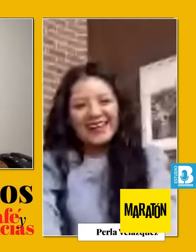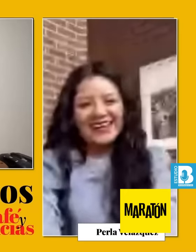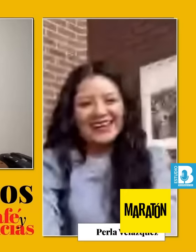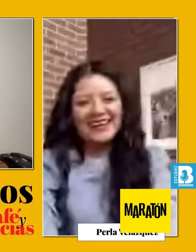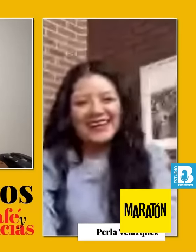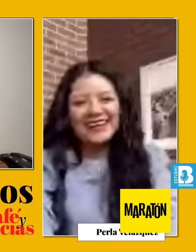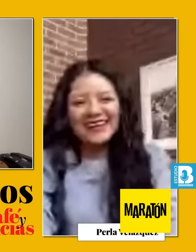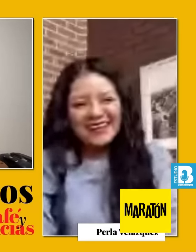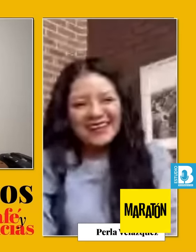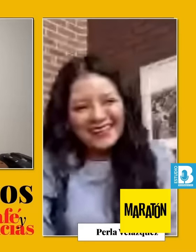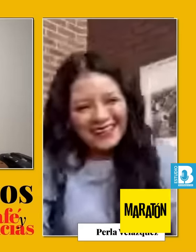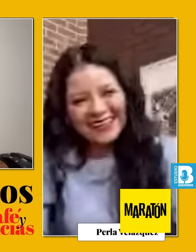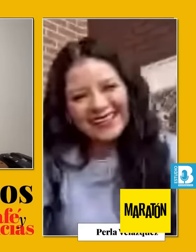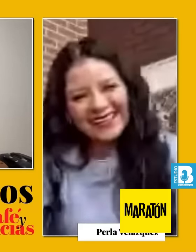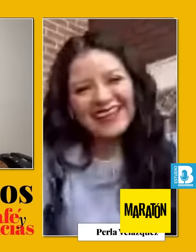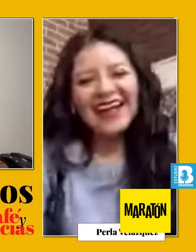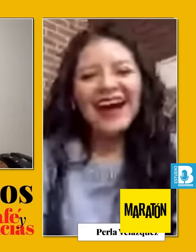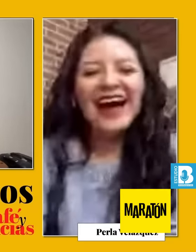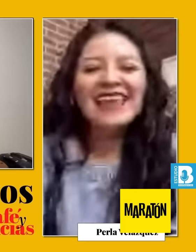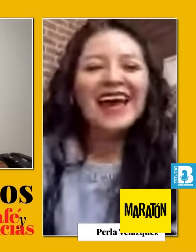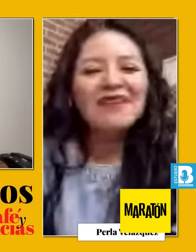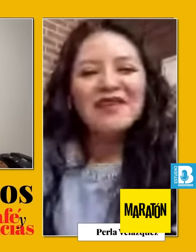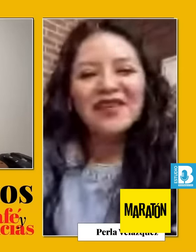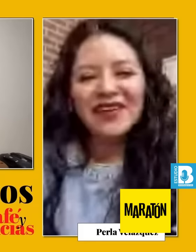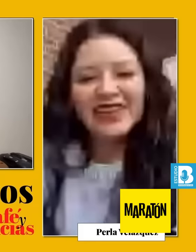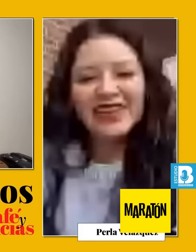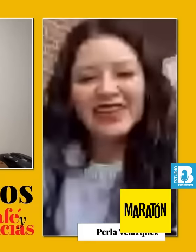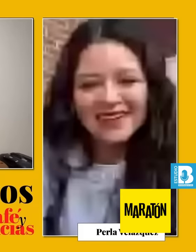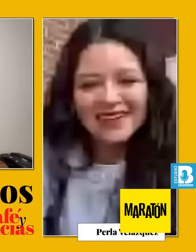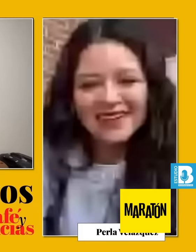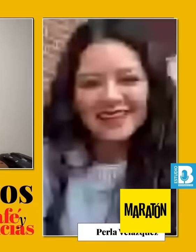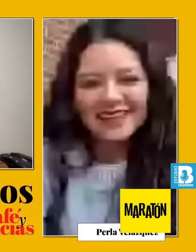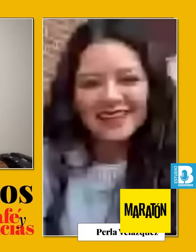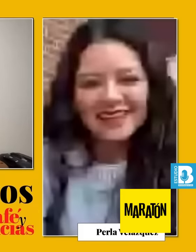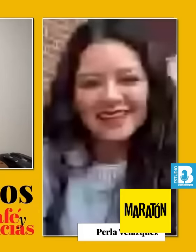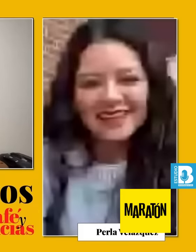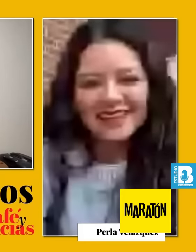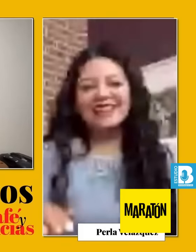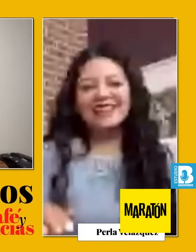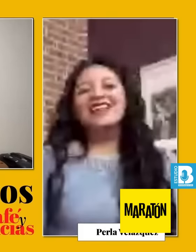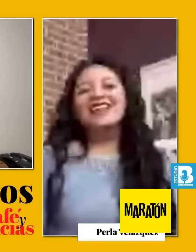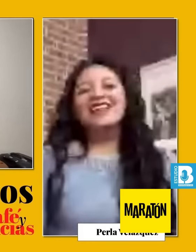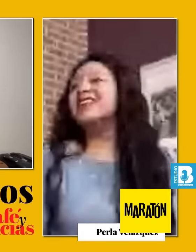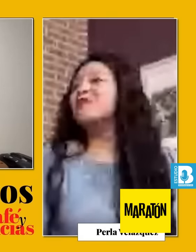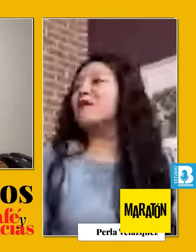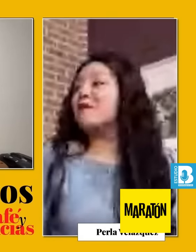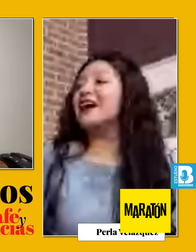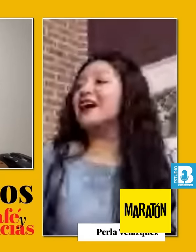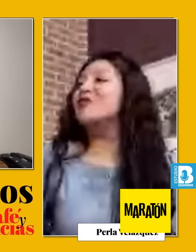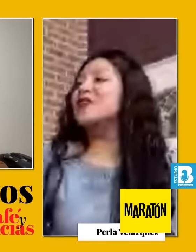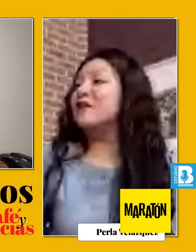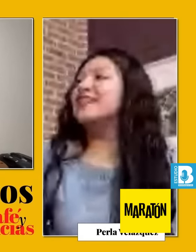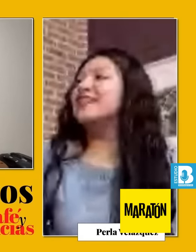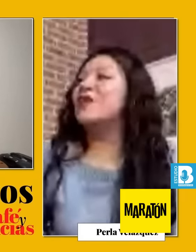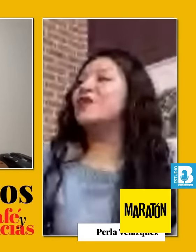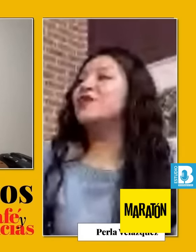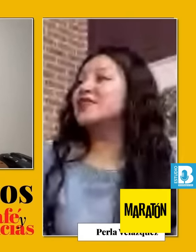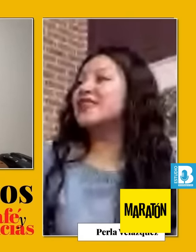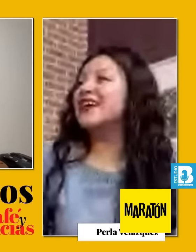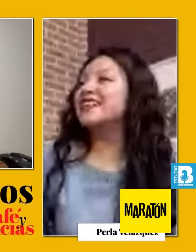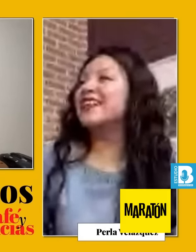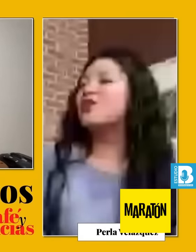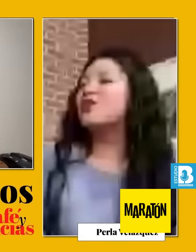reacciones ni modo ni modo Señor yo me voy dice tu mamá que lo sabe te